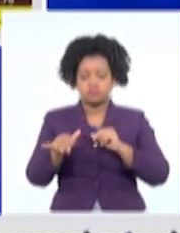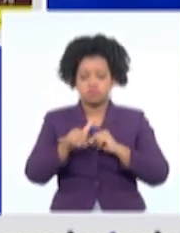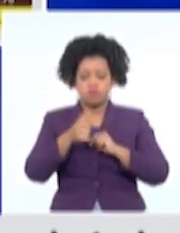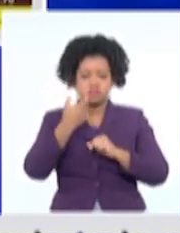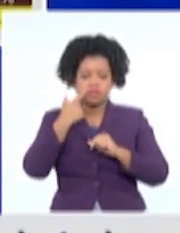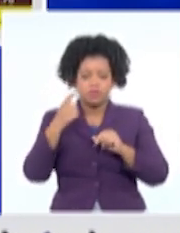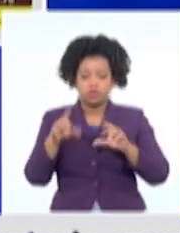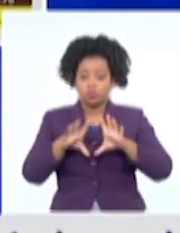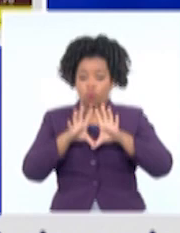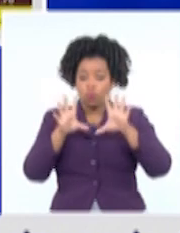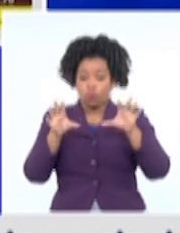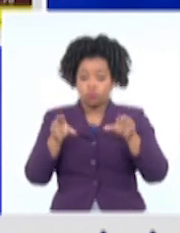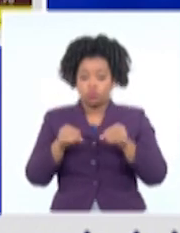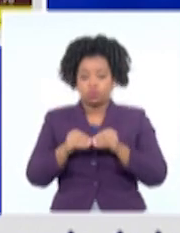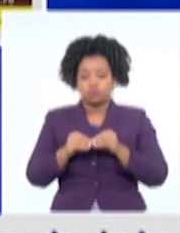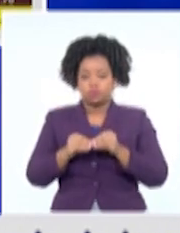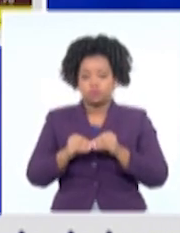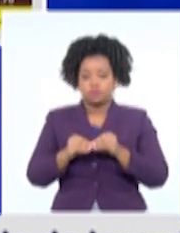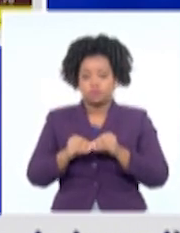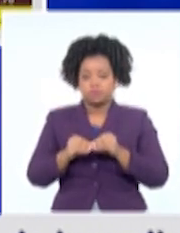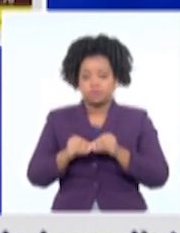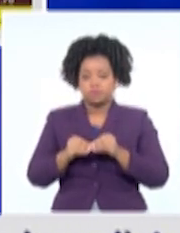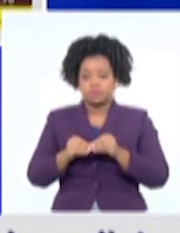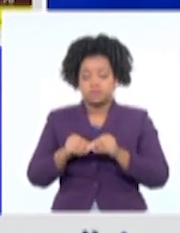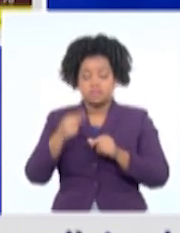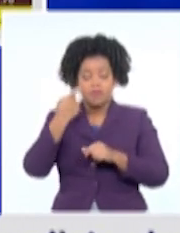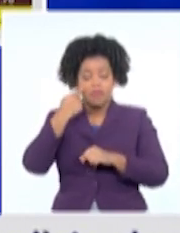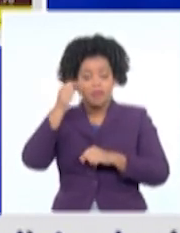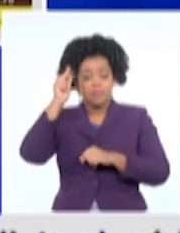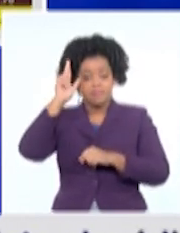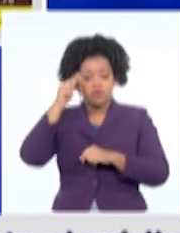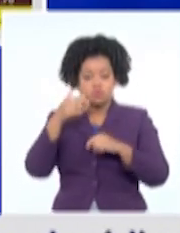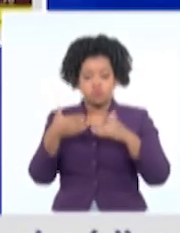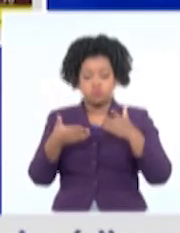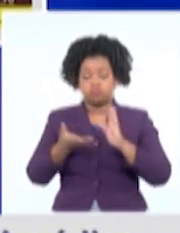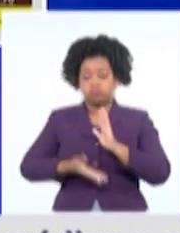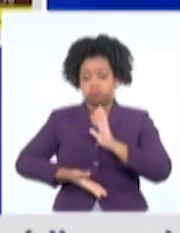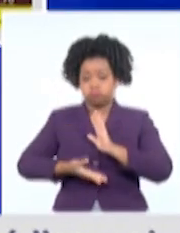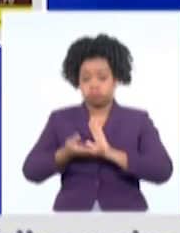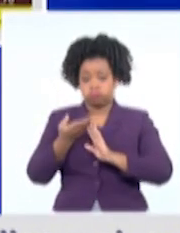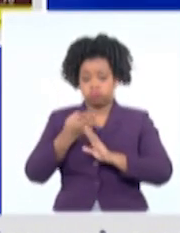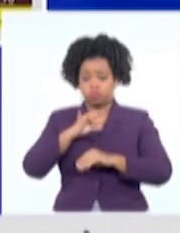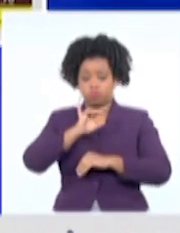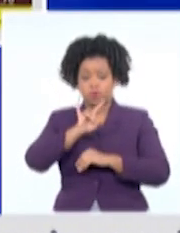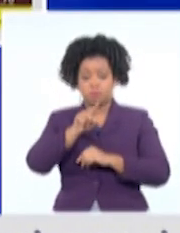puede apreciar, digamos, Perú, con una letalidad muy elevada,